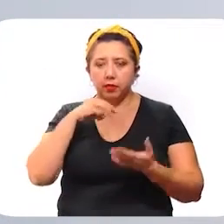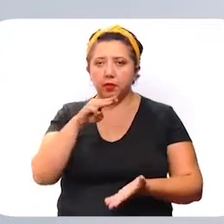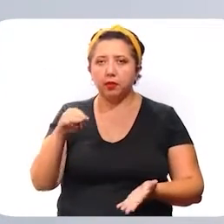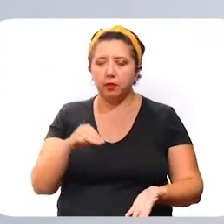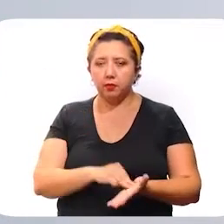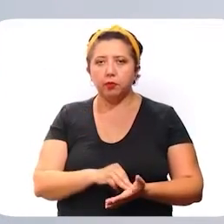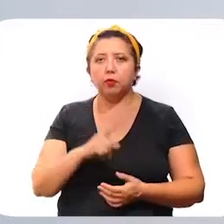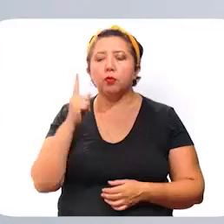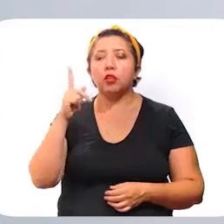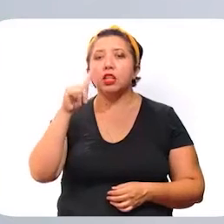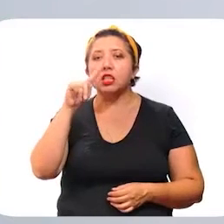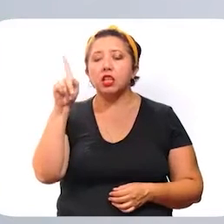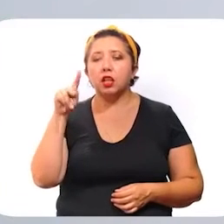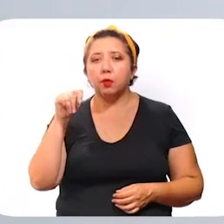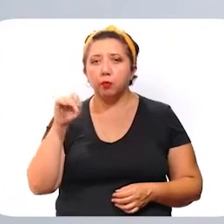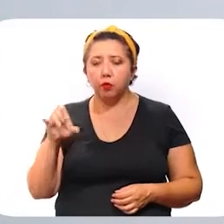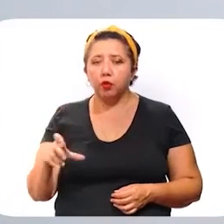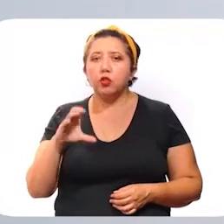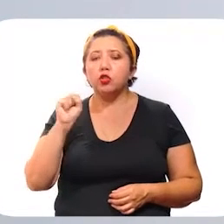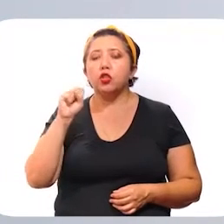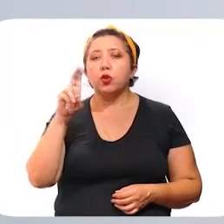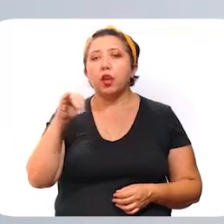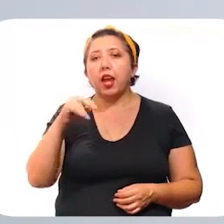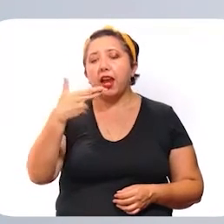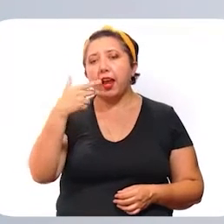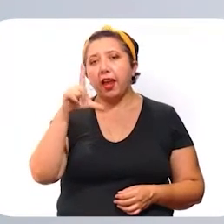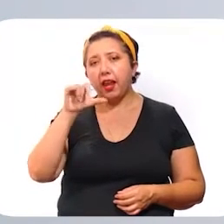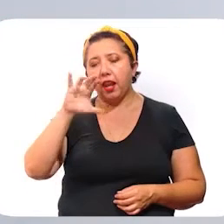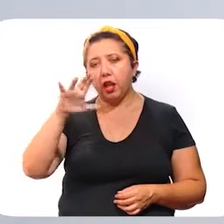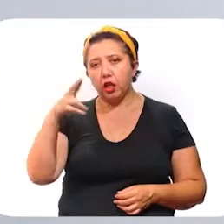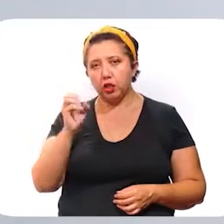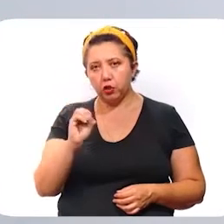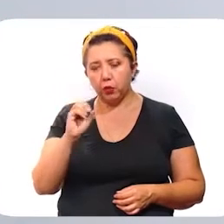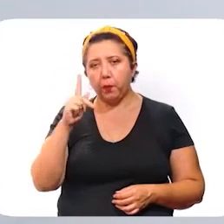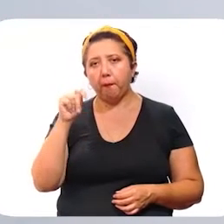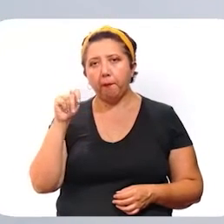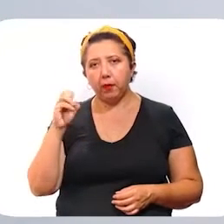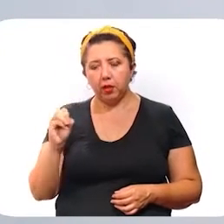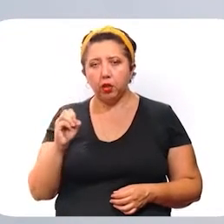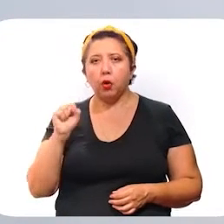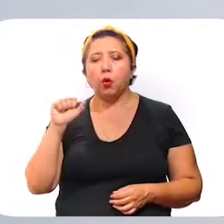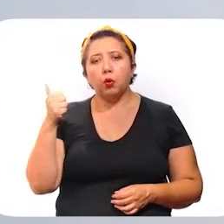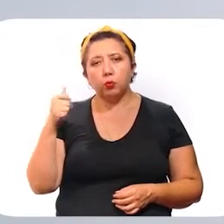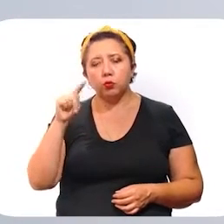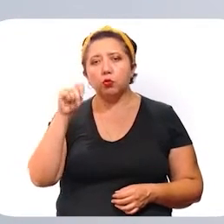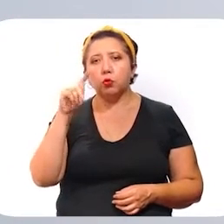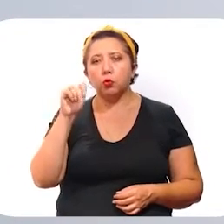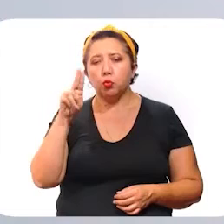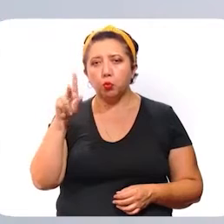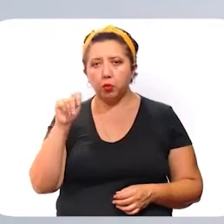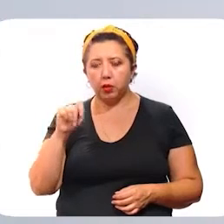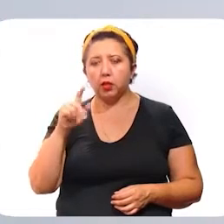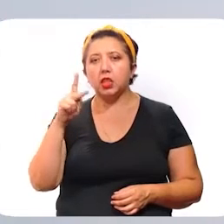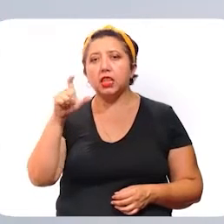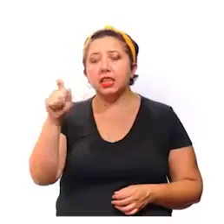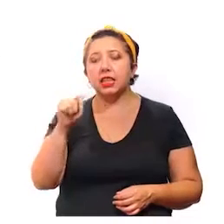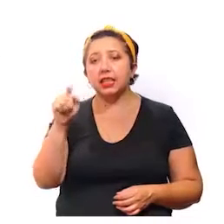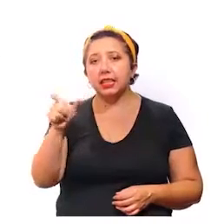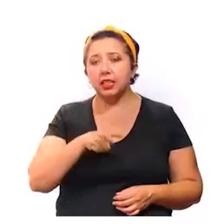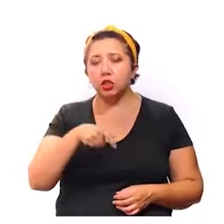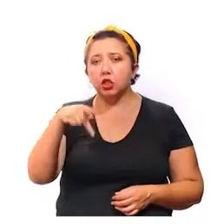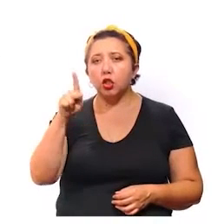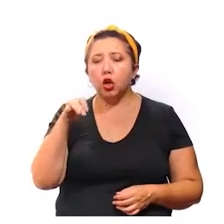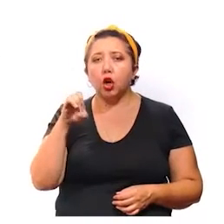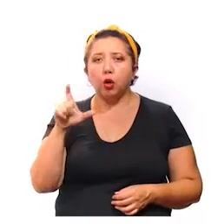Mérida, 1 en Semul, 1 en Soncahuich, 1 en Jalachó y 1 en Peto, 1 en Sotuta, 1 en Tecash y 1 en Tixcocop.